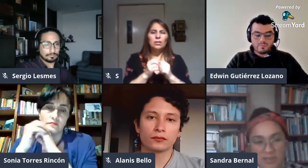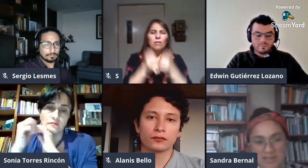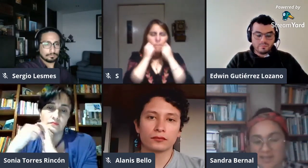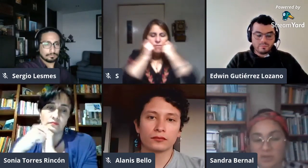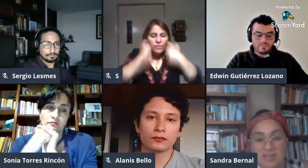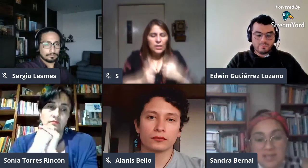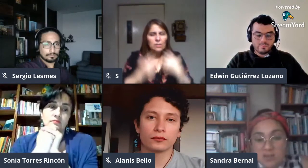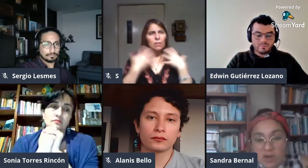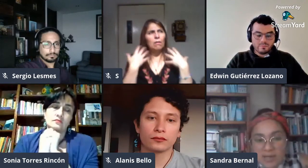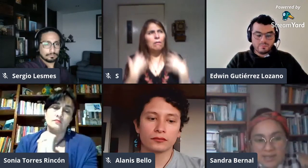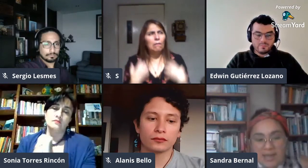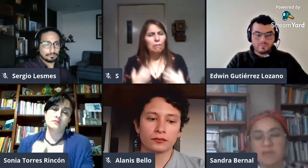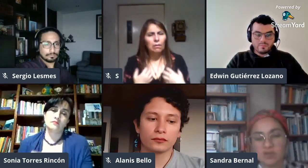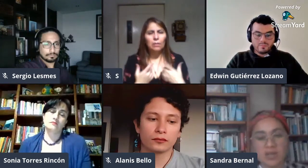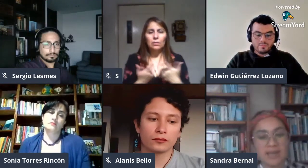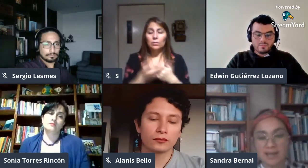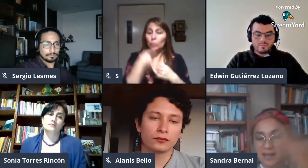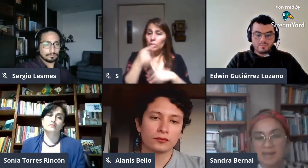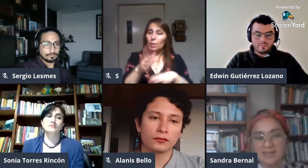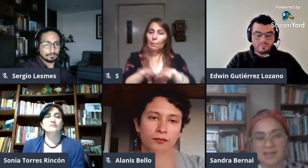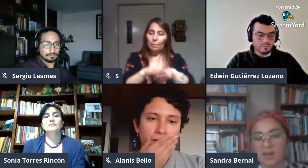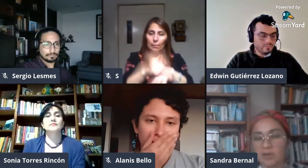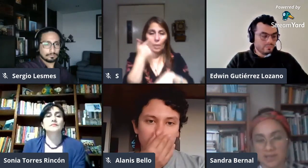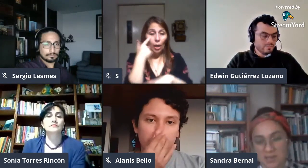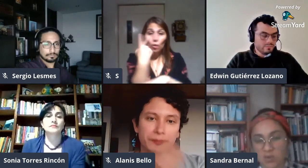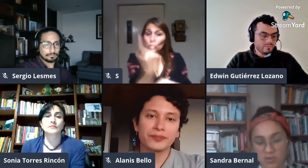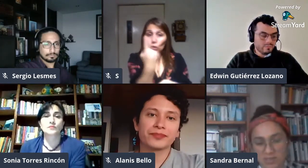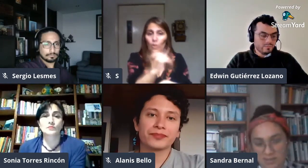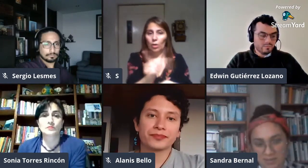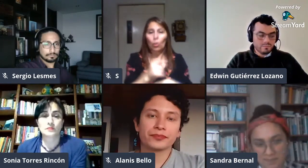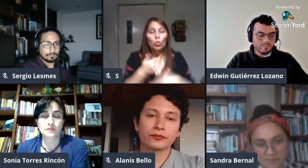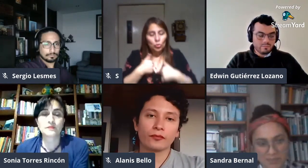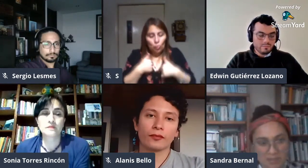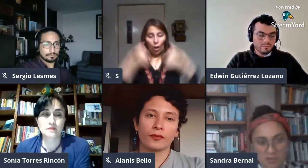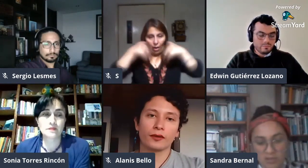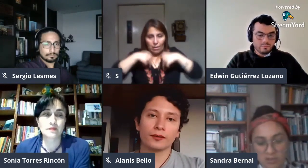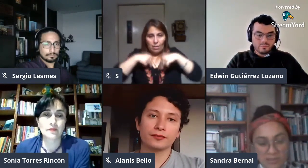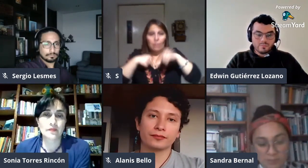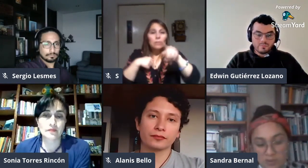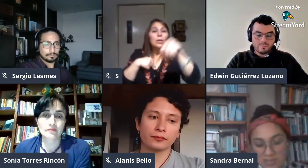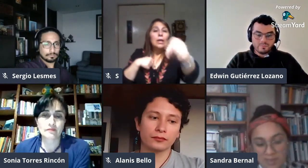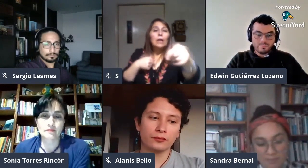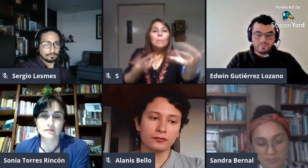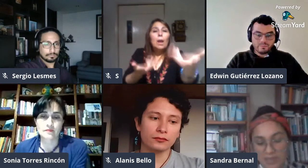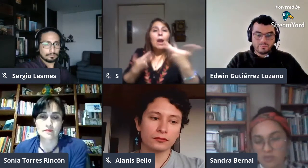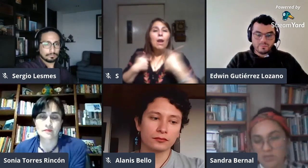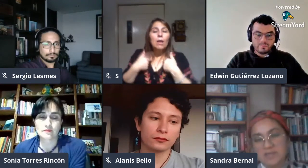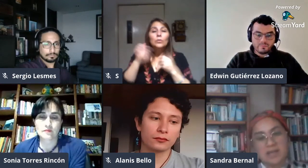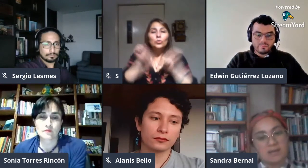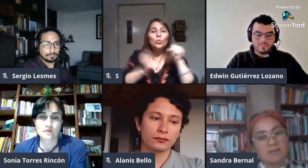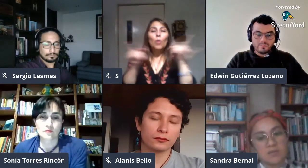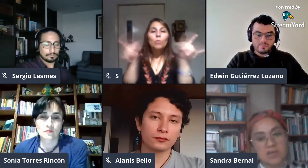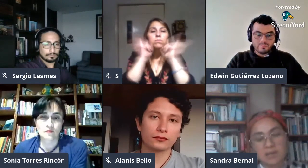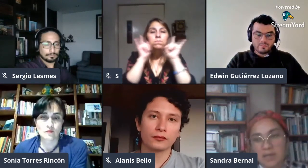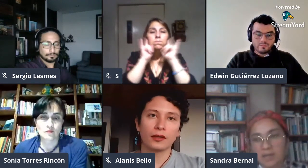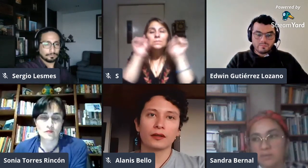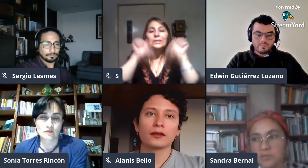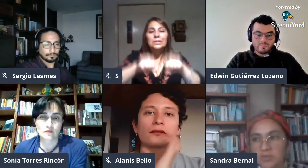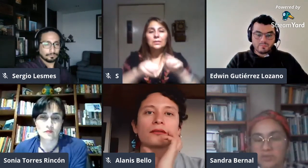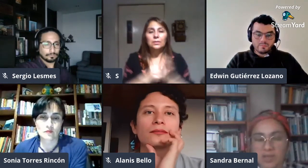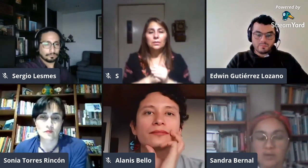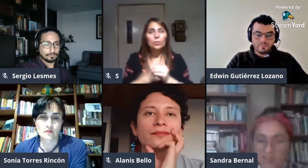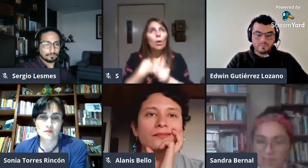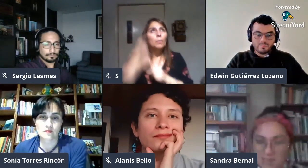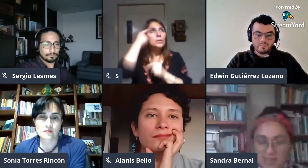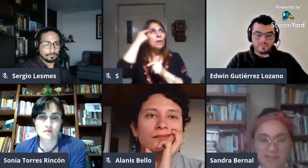para poder decirle no estás sola y al menos hay alguien a este lado que te escucha. Yo creo que tampoco es que tengamos que pensar que vamos a cambiar el